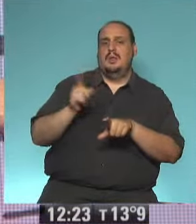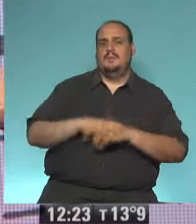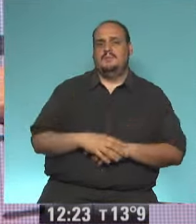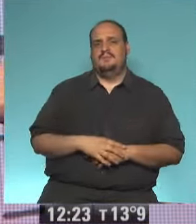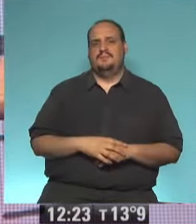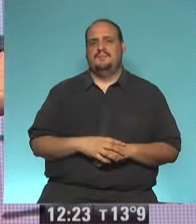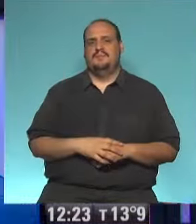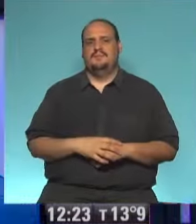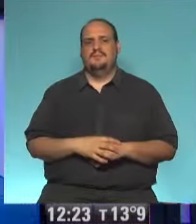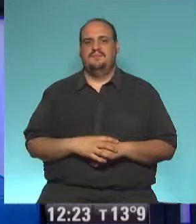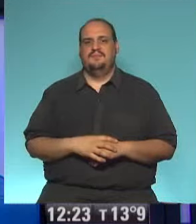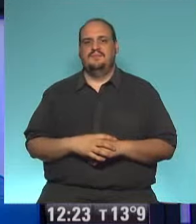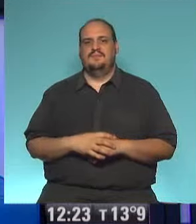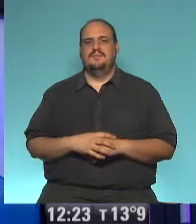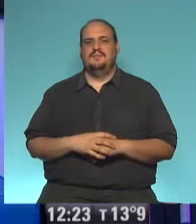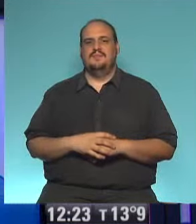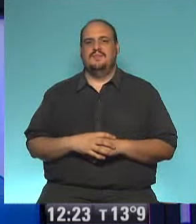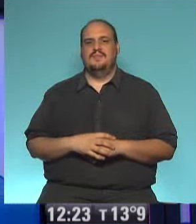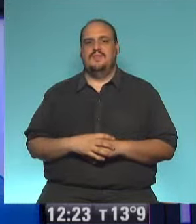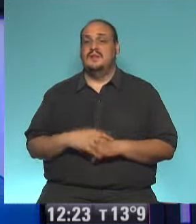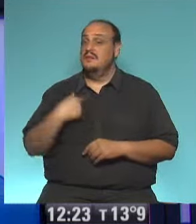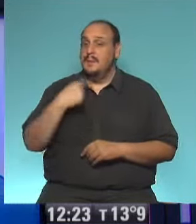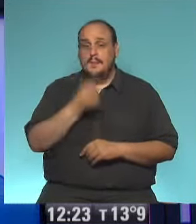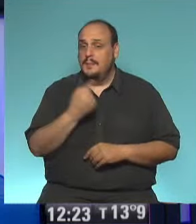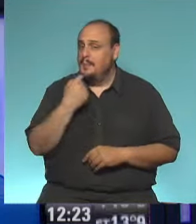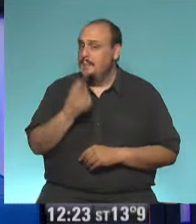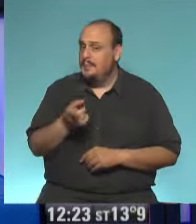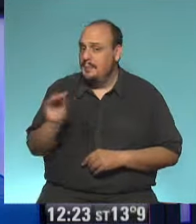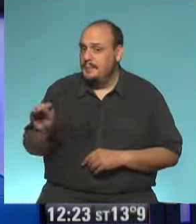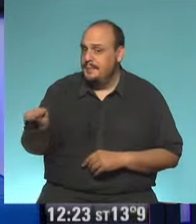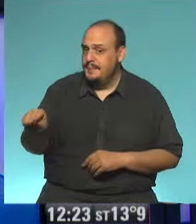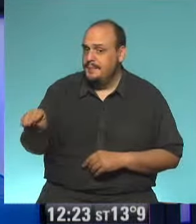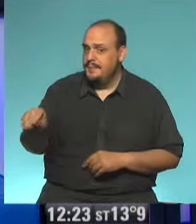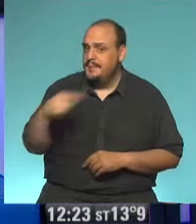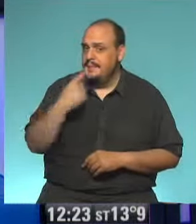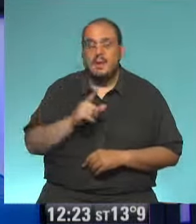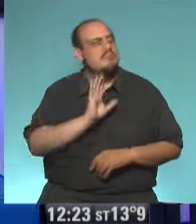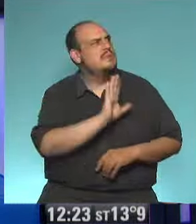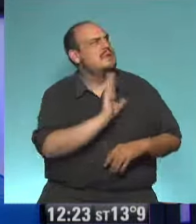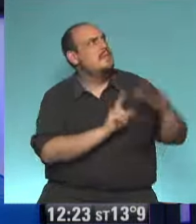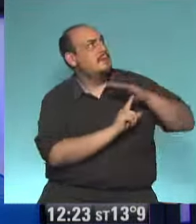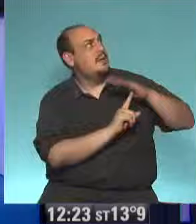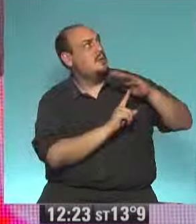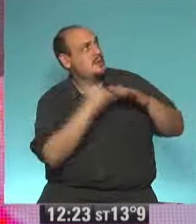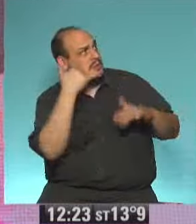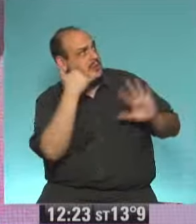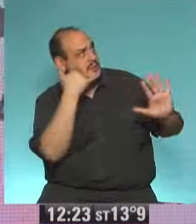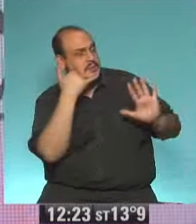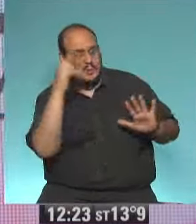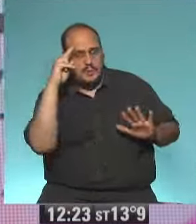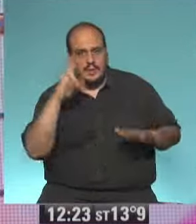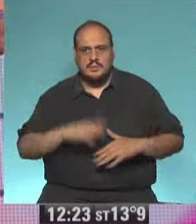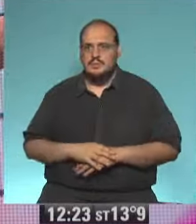que Quique Etiqueta Marketing and Business. Señor, ¿le podemos hacer tranquilo? Una pregunta. No. A ver, dame un segundito que estoy, es importante. Bueno,